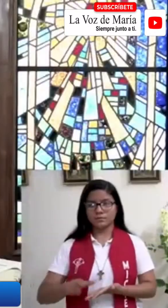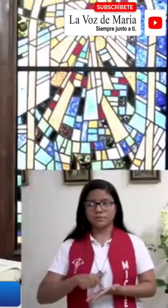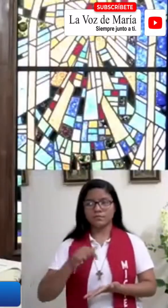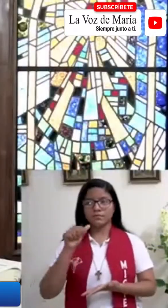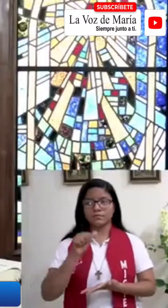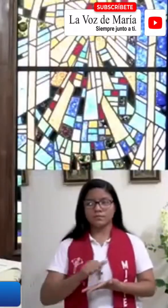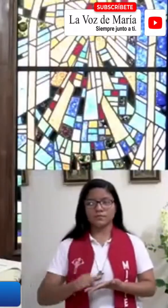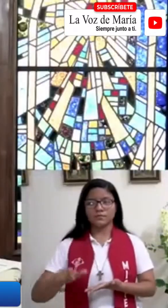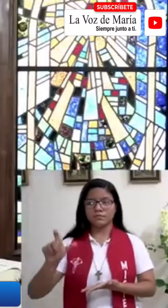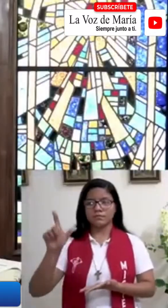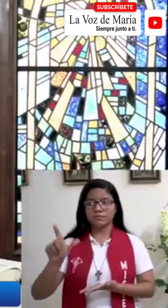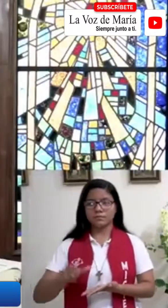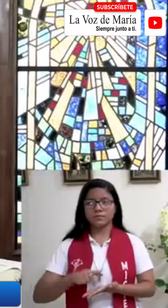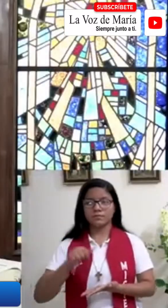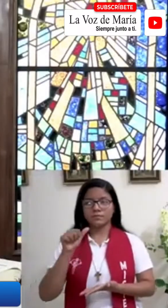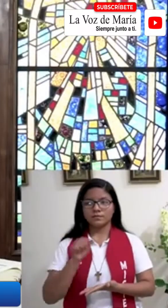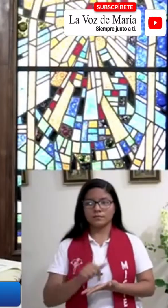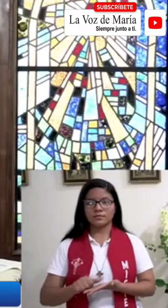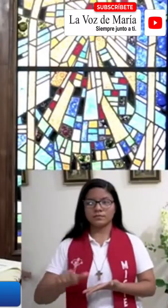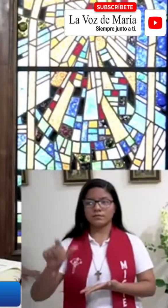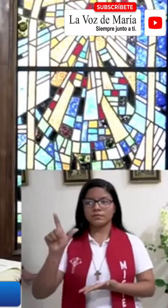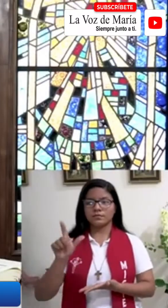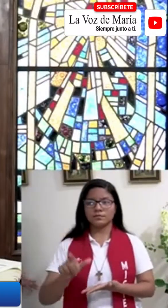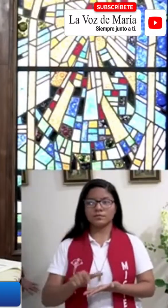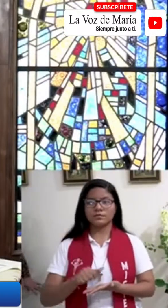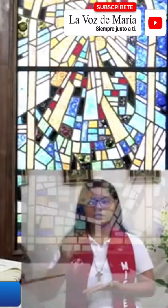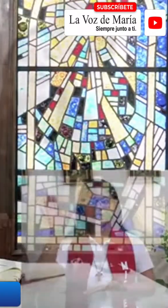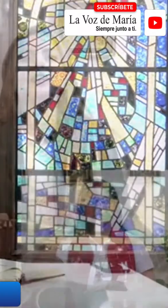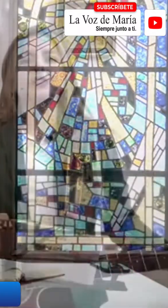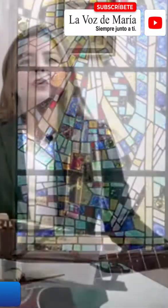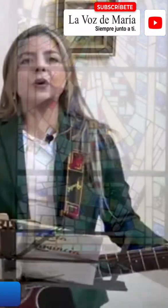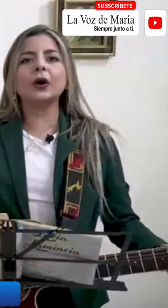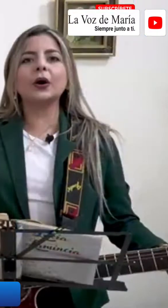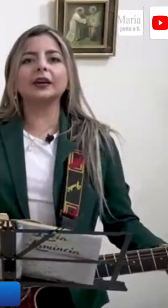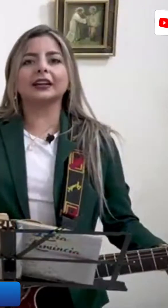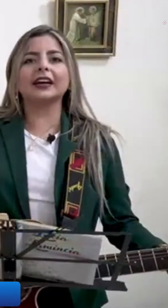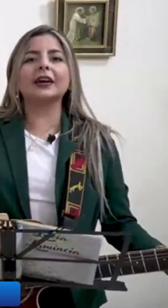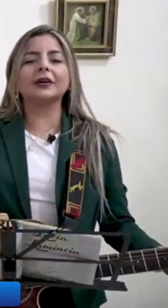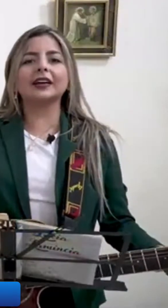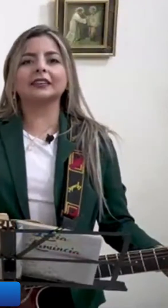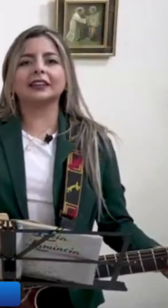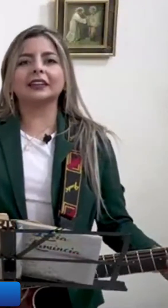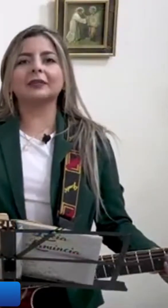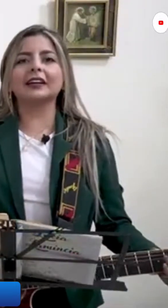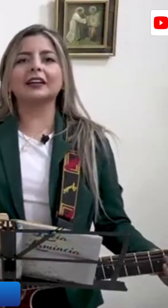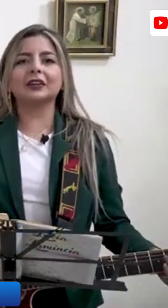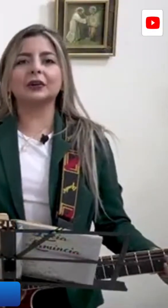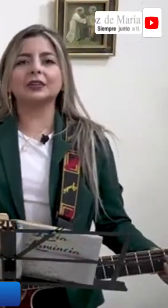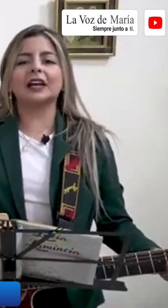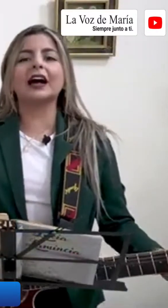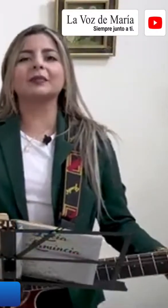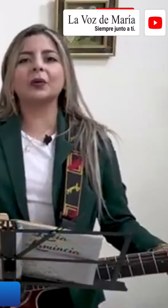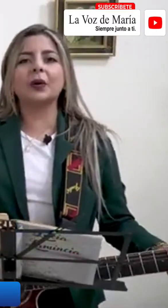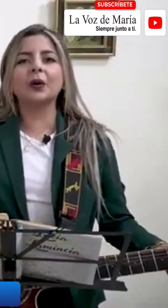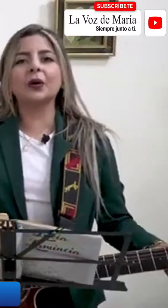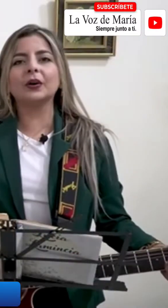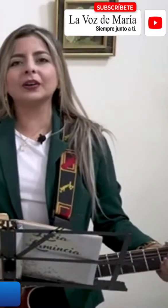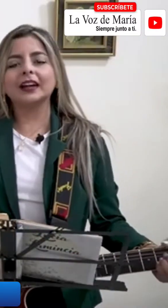Aleluya, aleluya, aleluya. Creo en ti, Señor, creo en ti, mi Dios